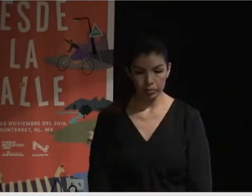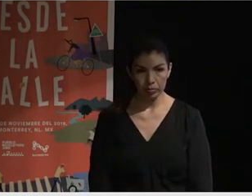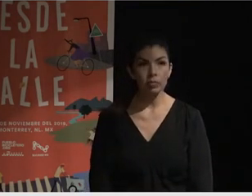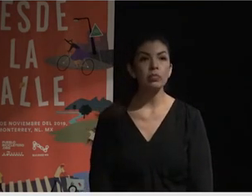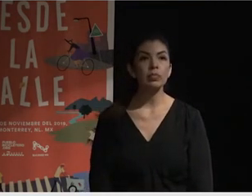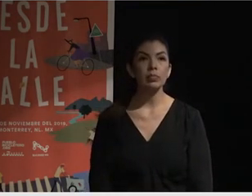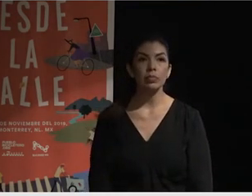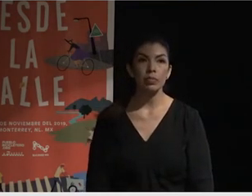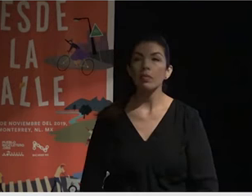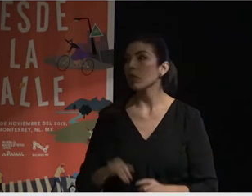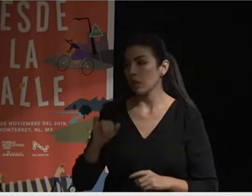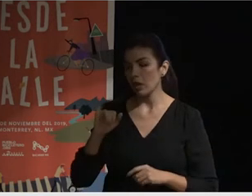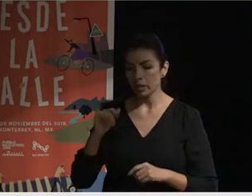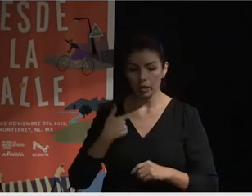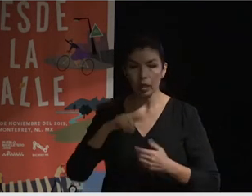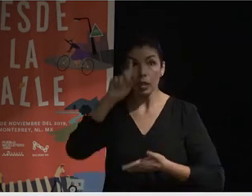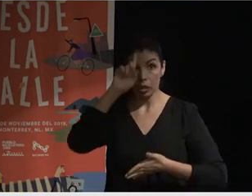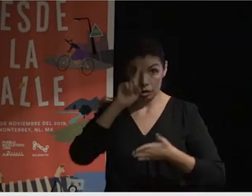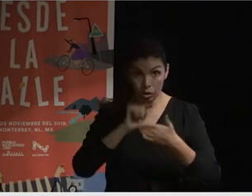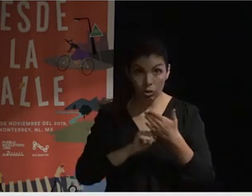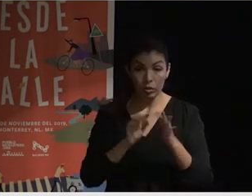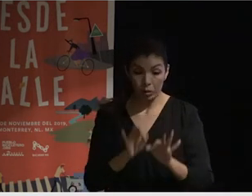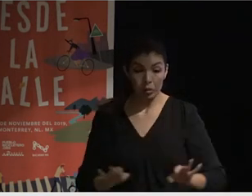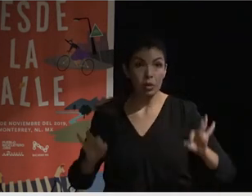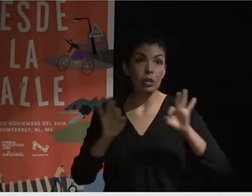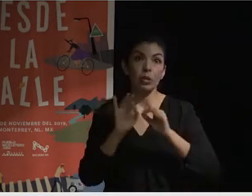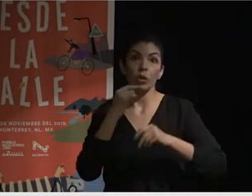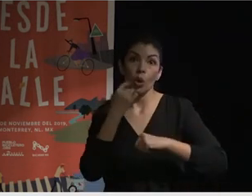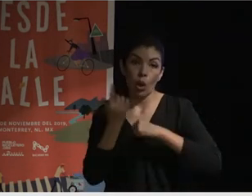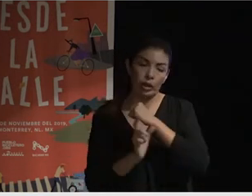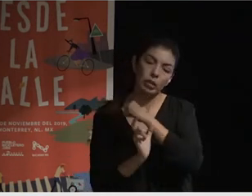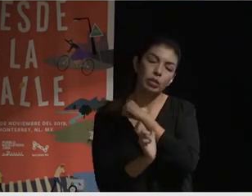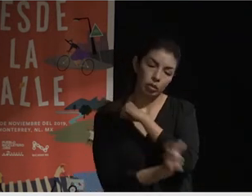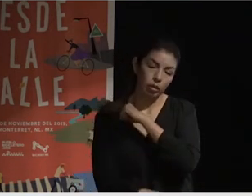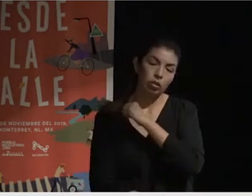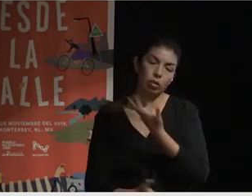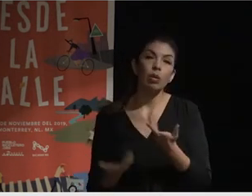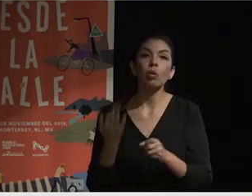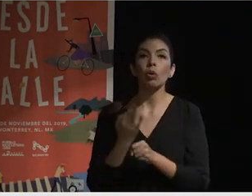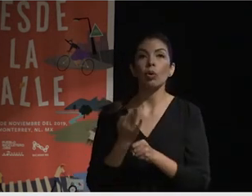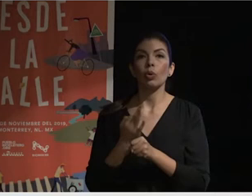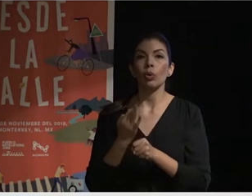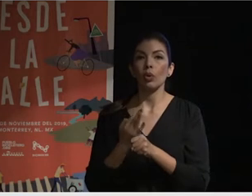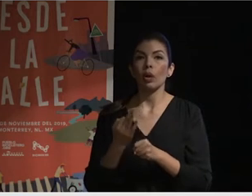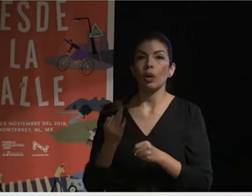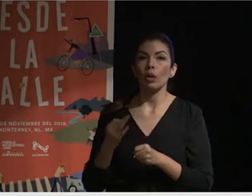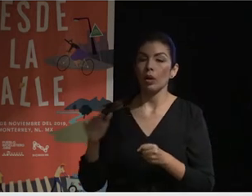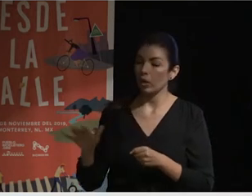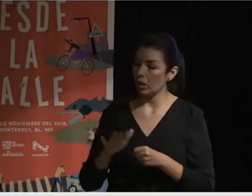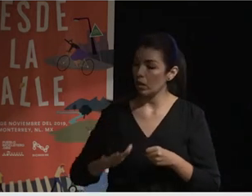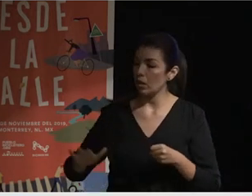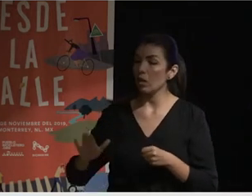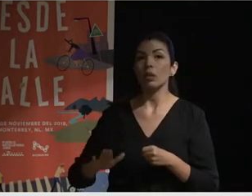Sí, lo de la corrupción creo que sí me parece importante decir que en estos momentos en Ciudad de México hay un grupo de gente desalojada,